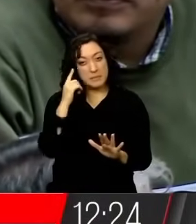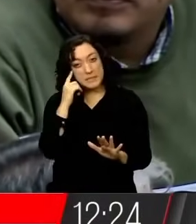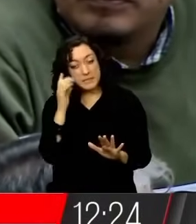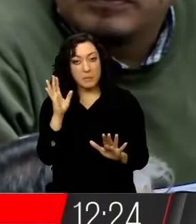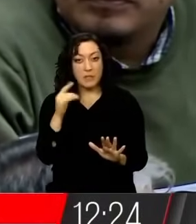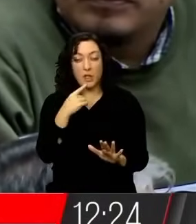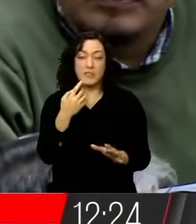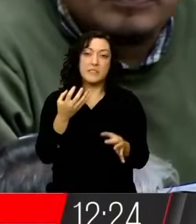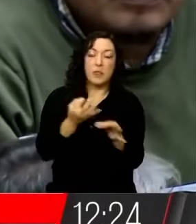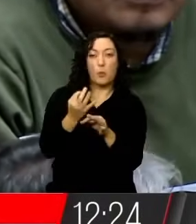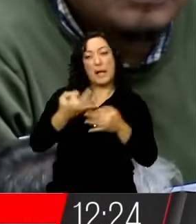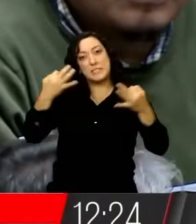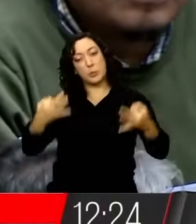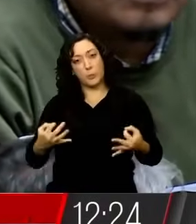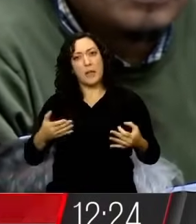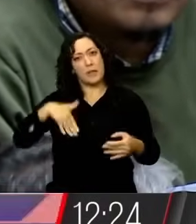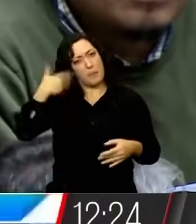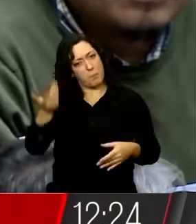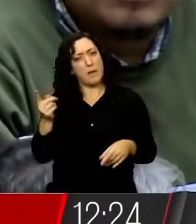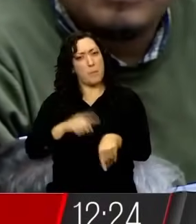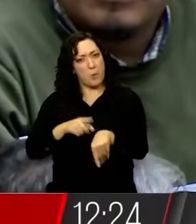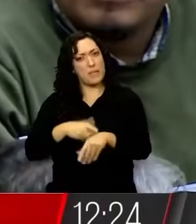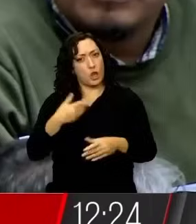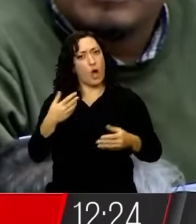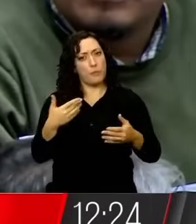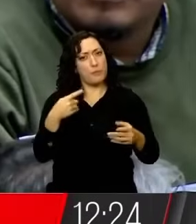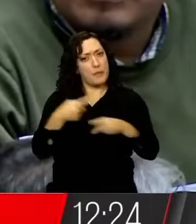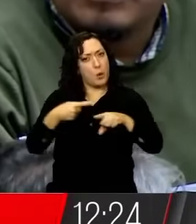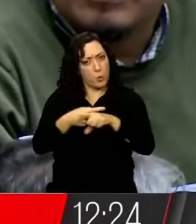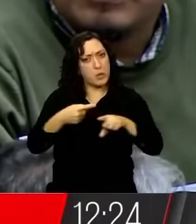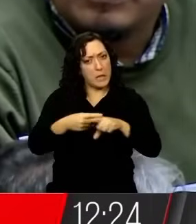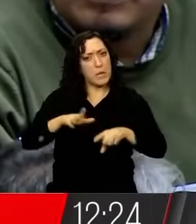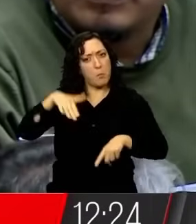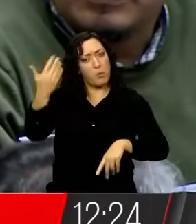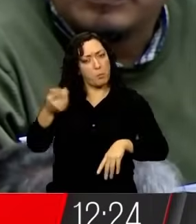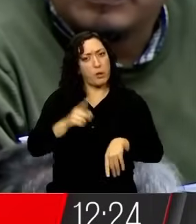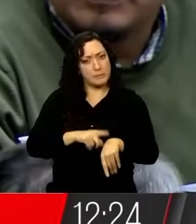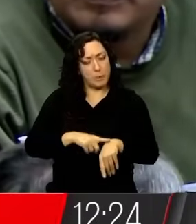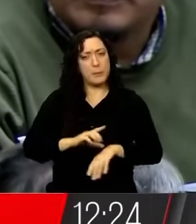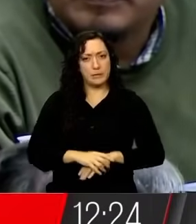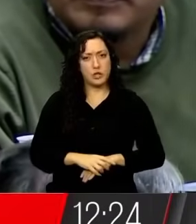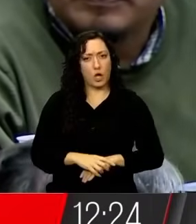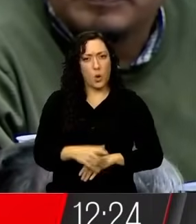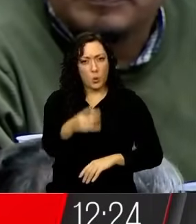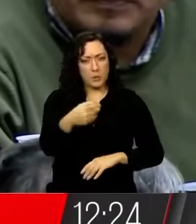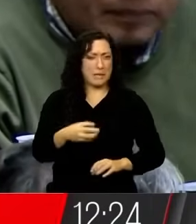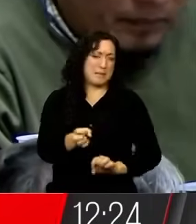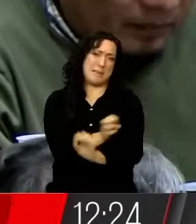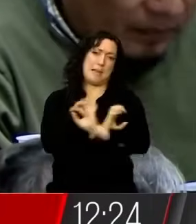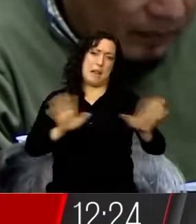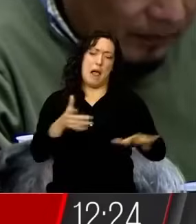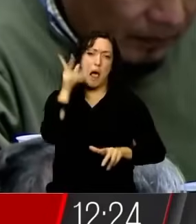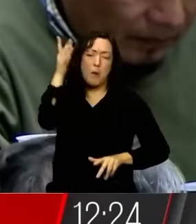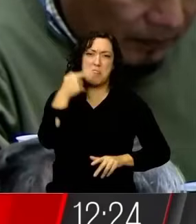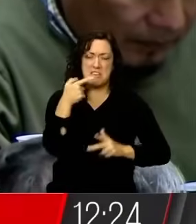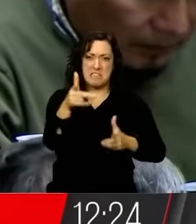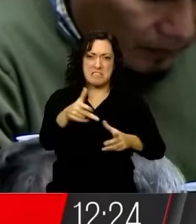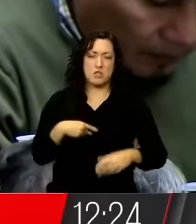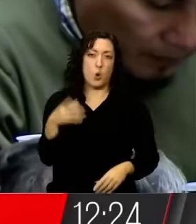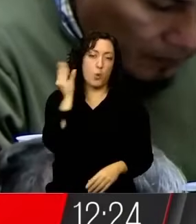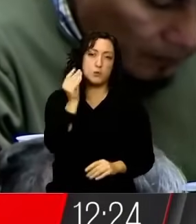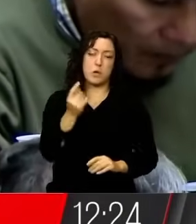hable de civilización. Si quiere lo discutimos en otro momento. Si quiere lo discutimos en otro momento. Dice las barbaridades más grandes que escuché.